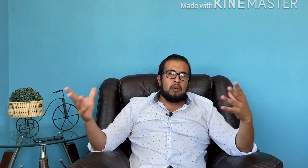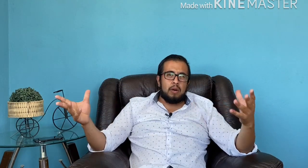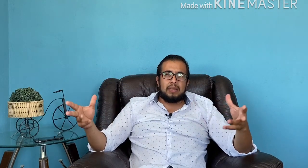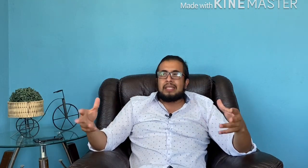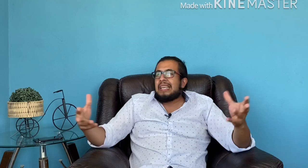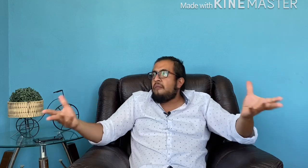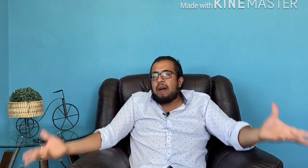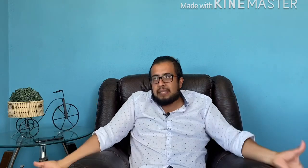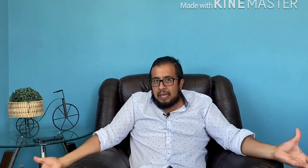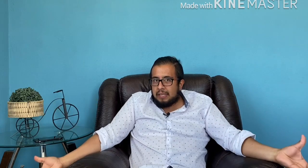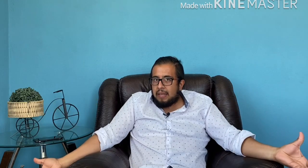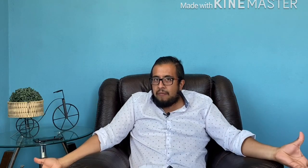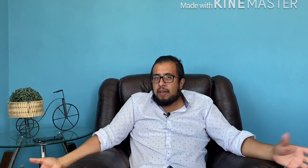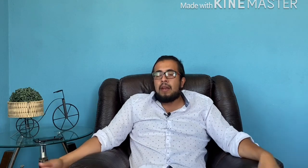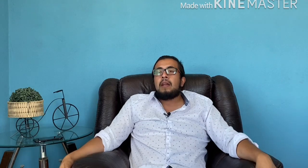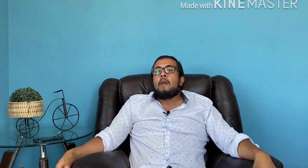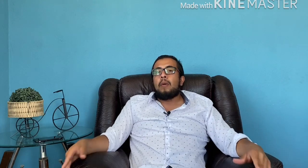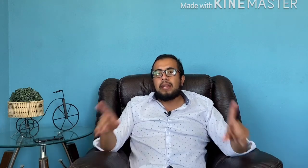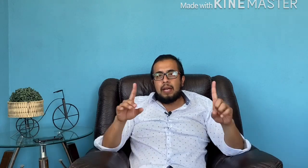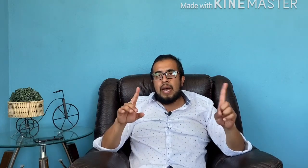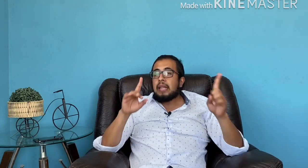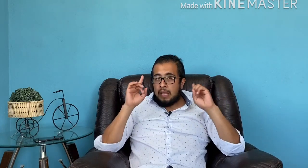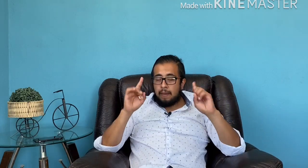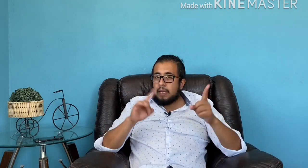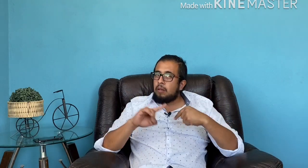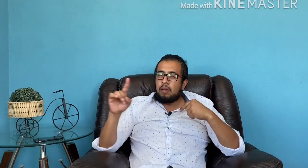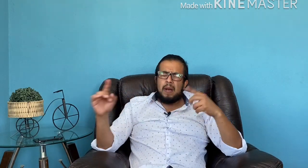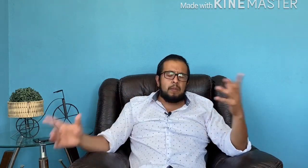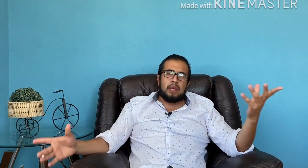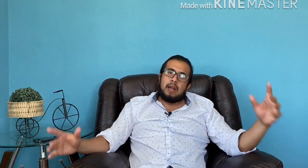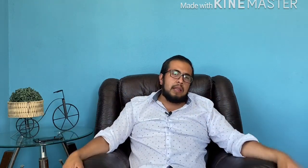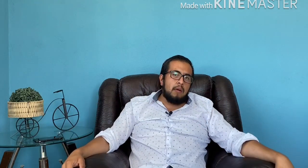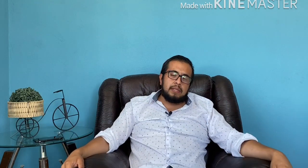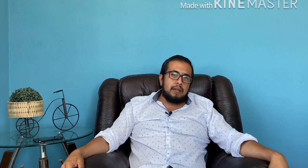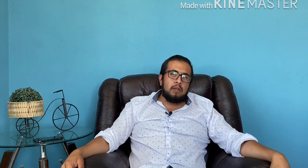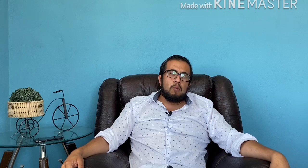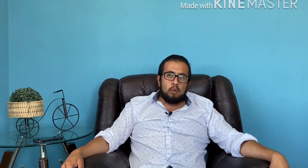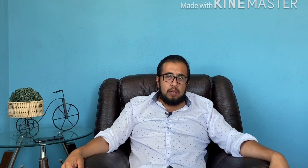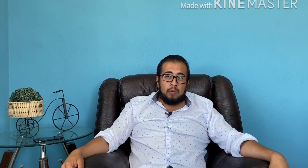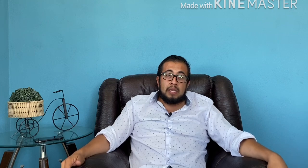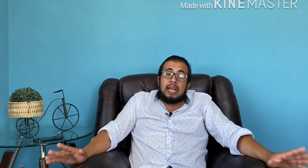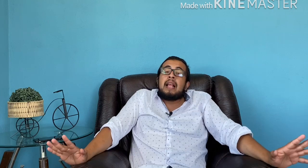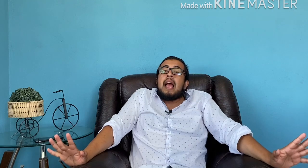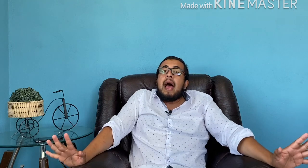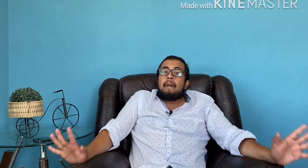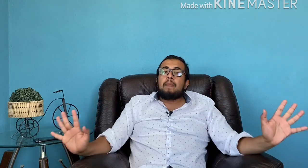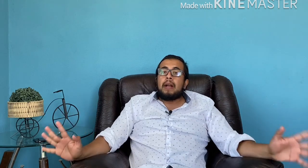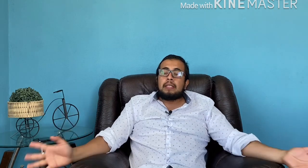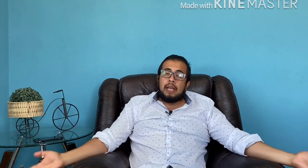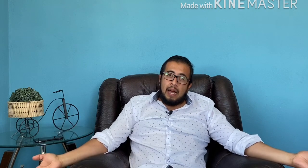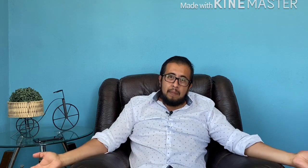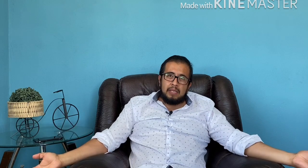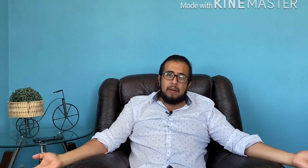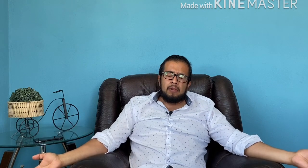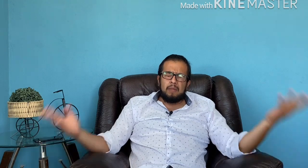que son correctas y fáciles de definir, pueda atacar de verdad lo demás, porque la neta no le está dando mucha importancia a mi